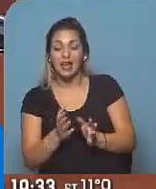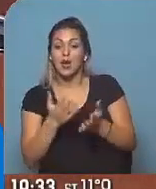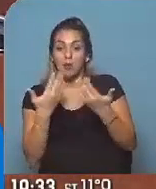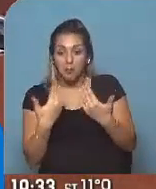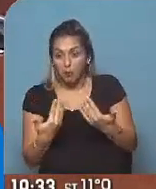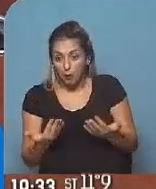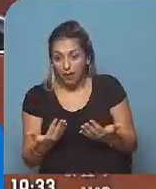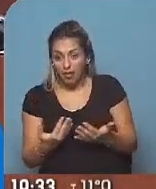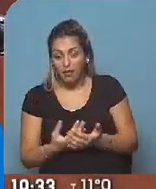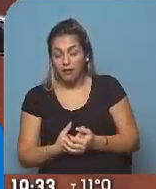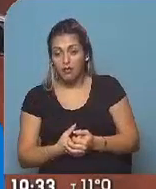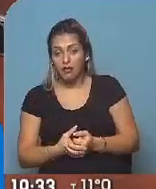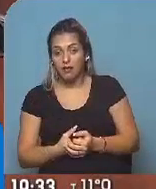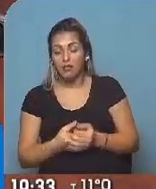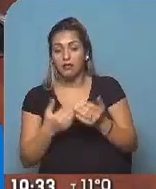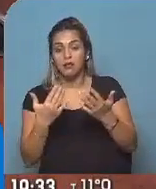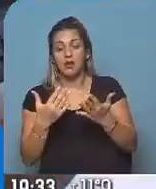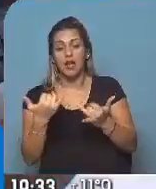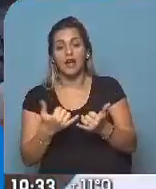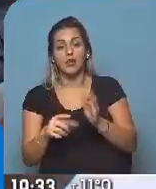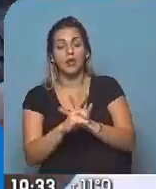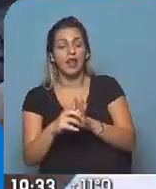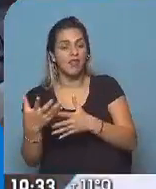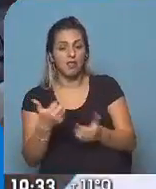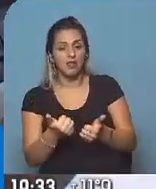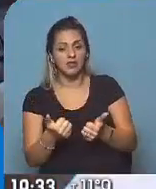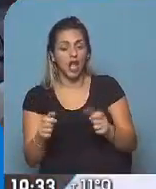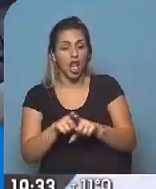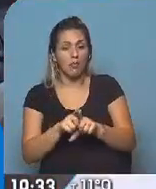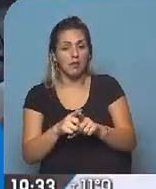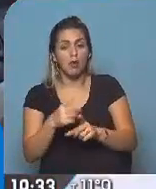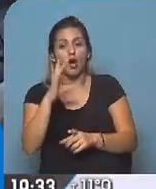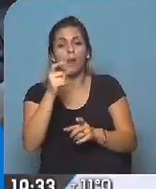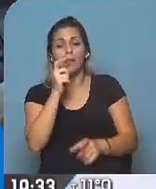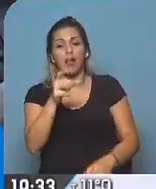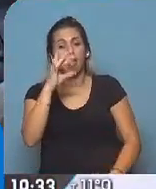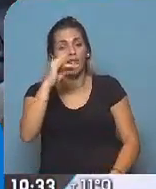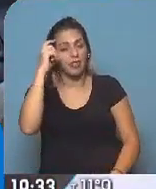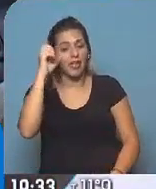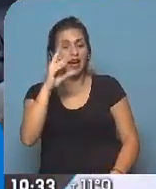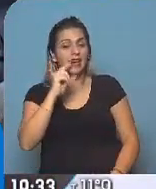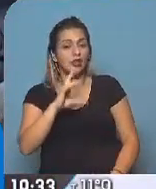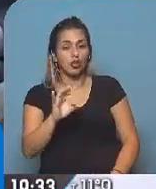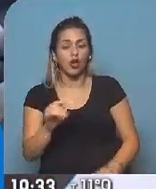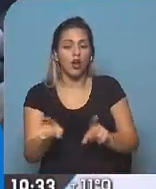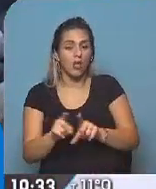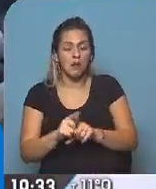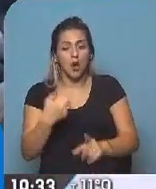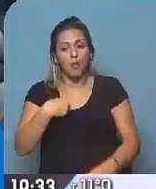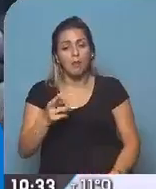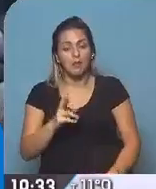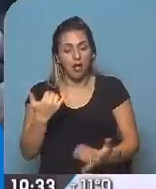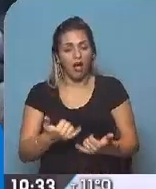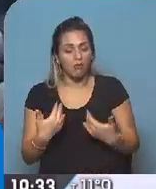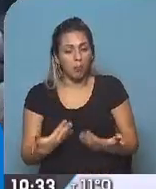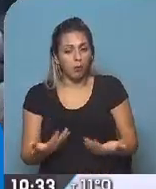efecto, subsistiría la Ley de Defensa, que es lo mismo que el decreto. Es decir, que estaríamos absolutamente autorizados para actuar